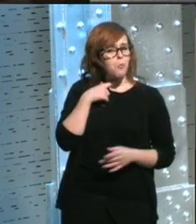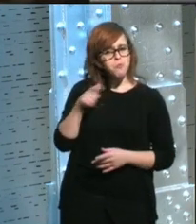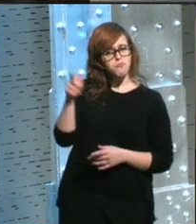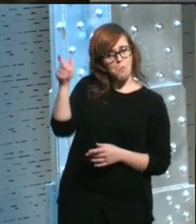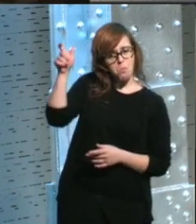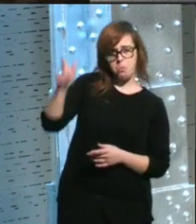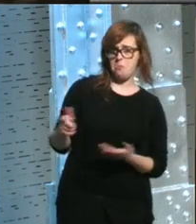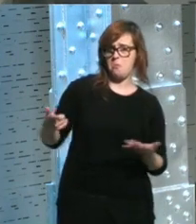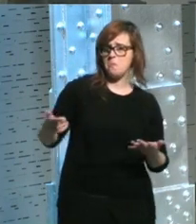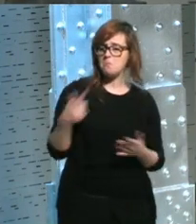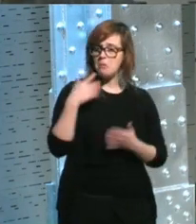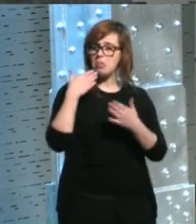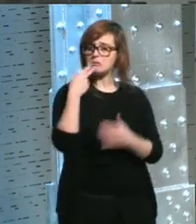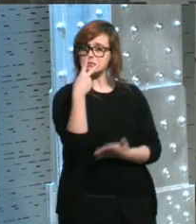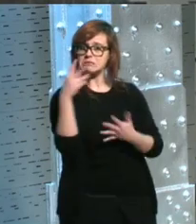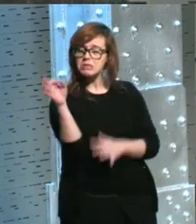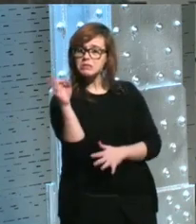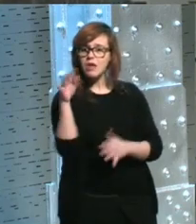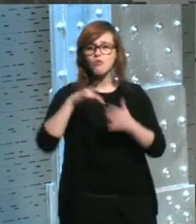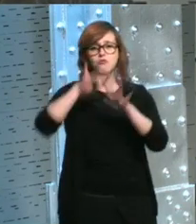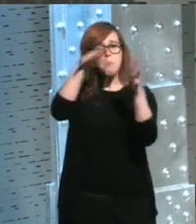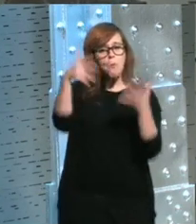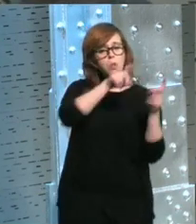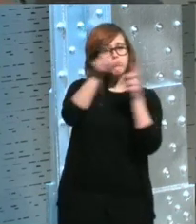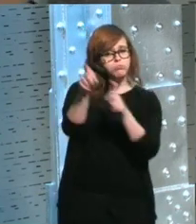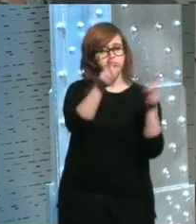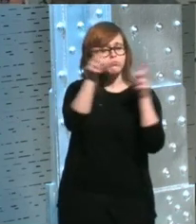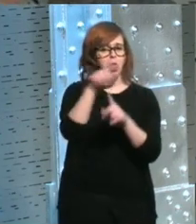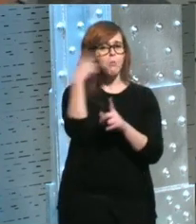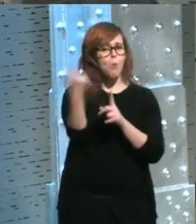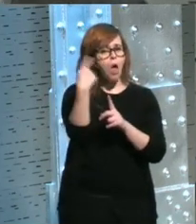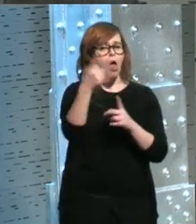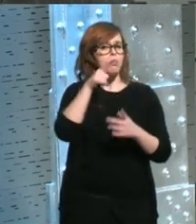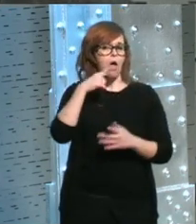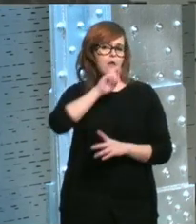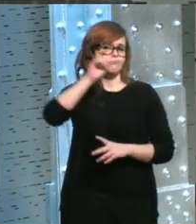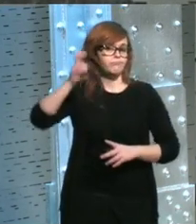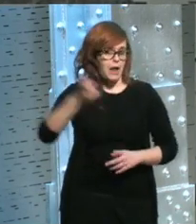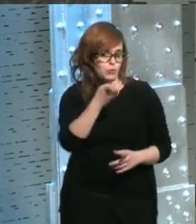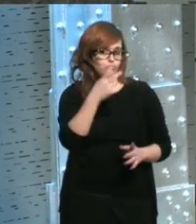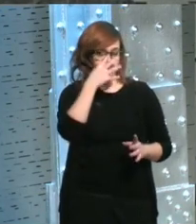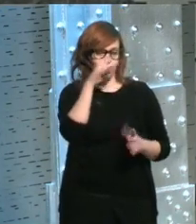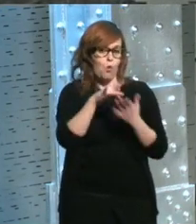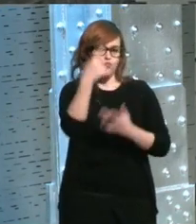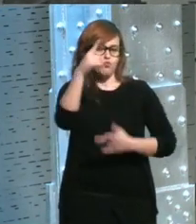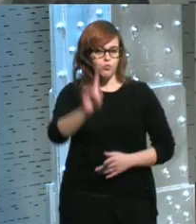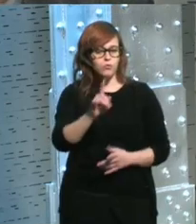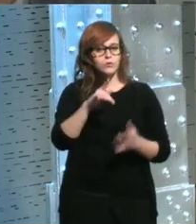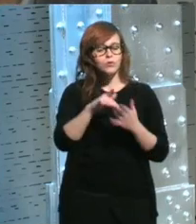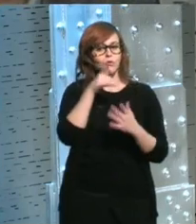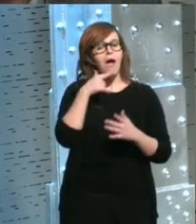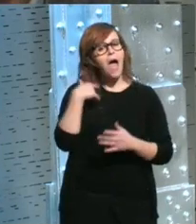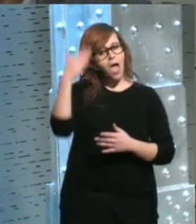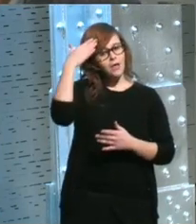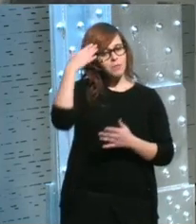70 años que se ha dado la vuelta al mundo varias veces, porque varias veces ha vuelto a la capital de